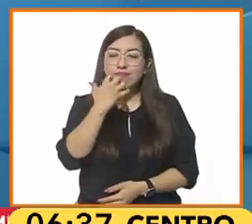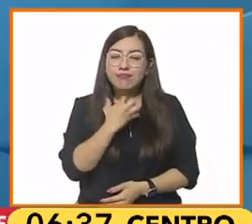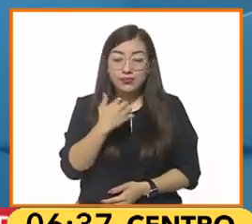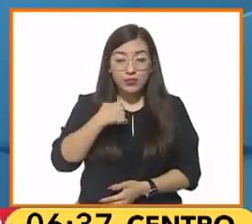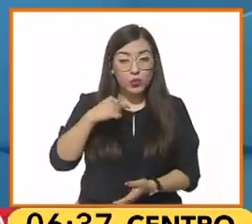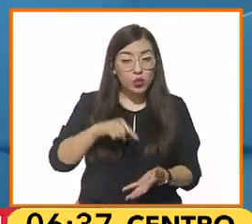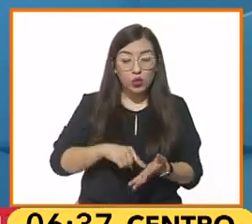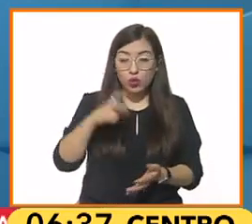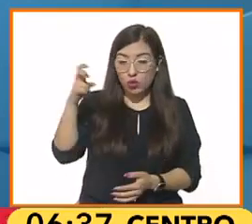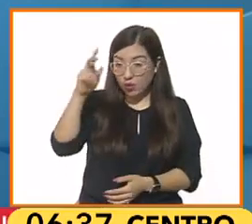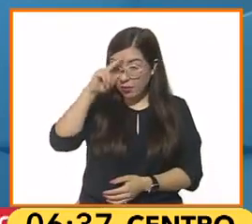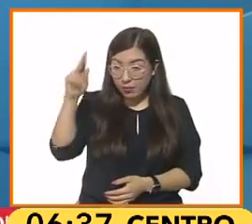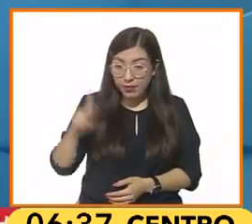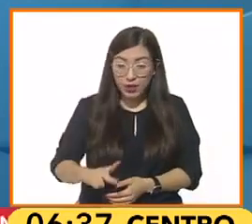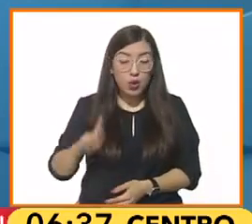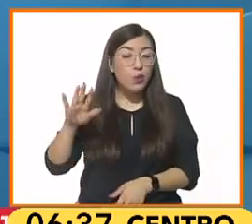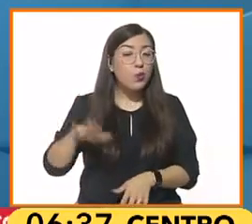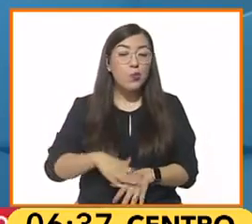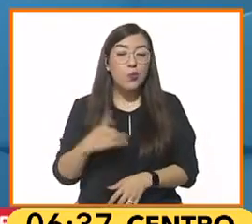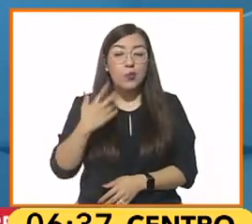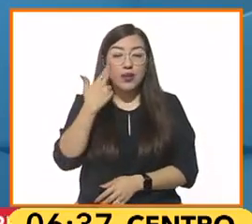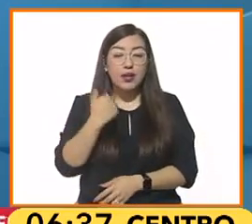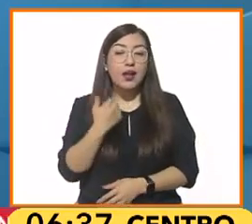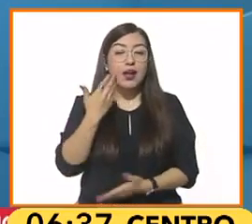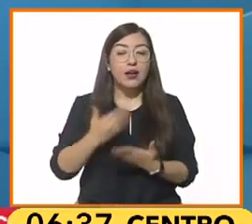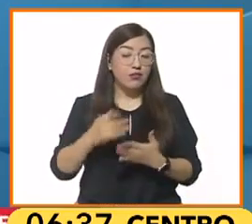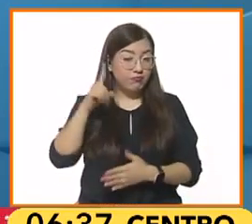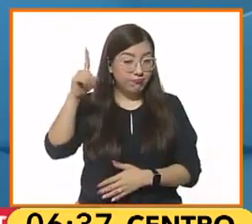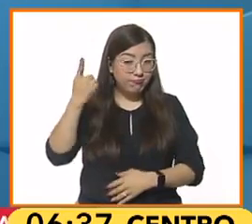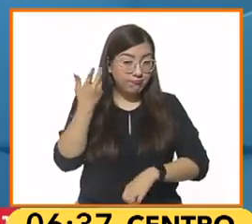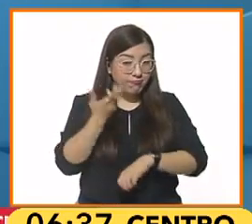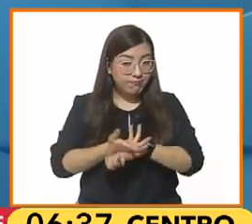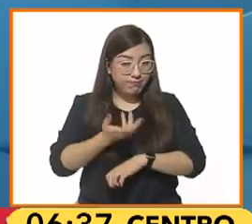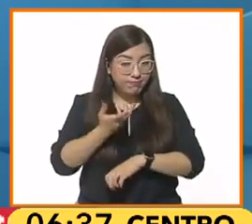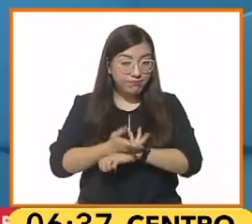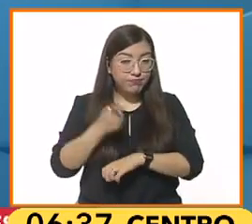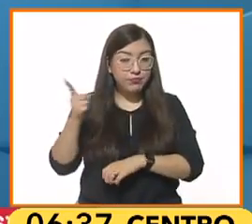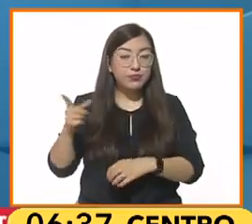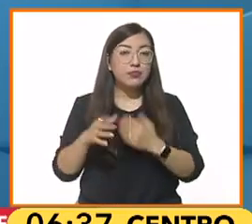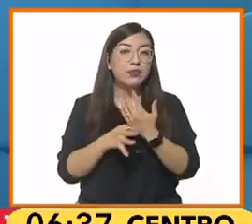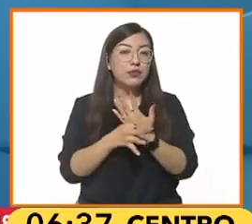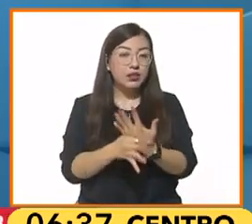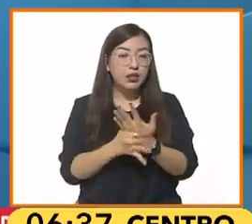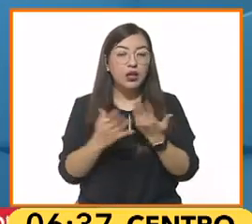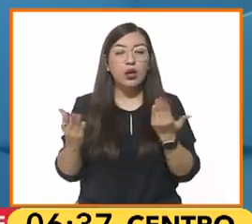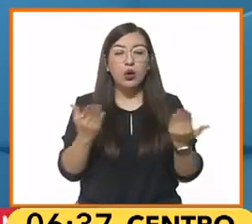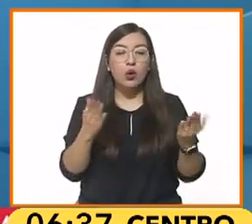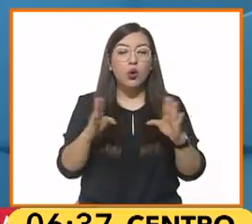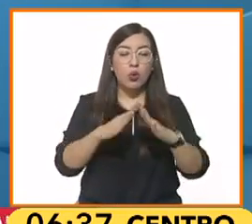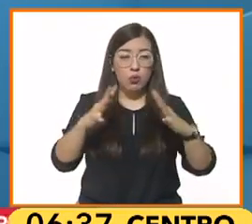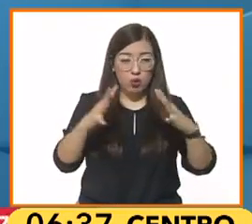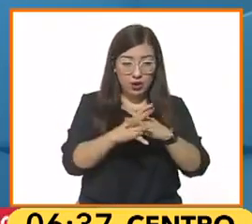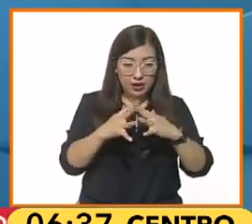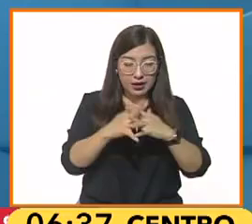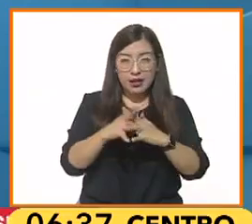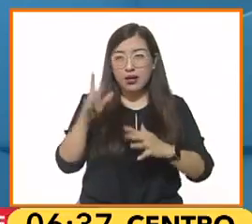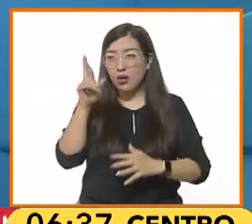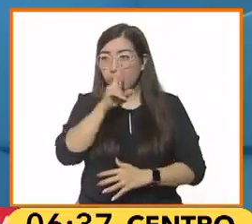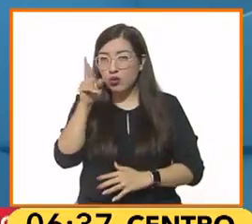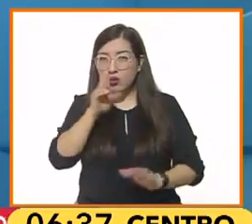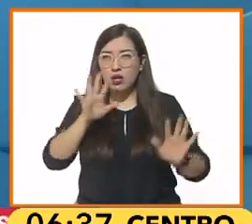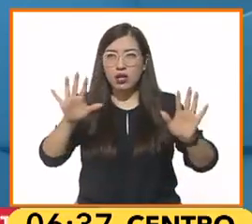ahora Estados Unidos, mientras se supone que está mediando la guerra con Rusia y